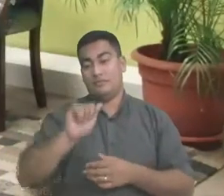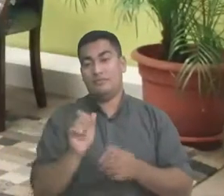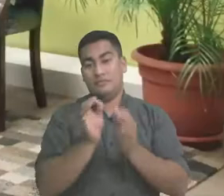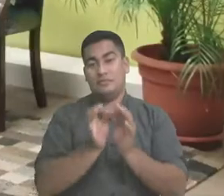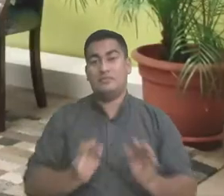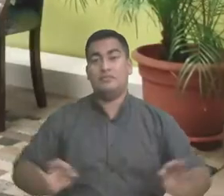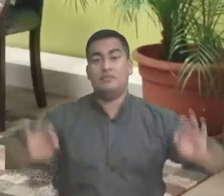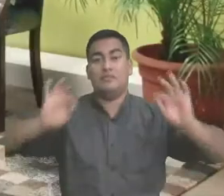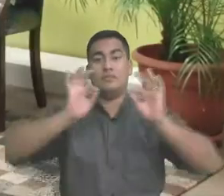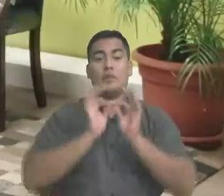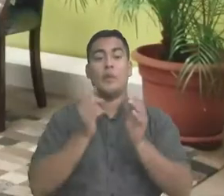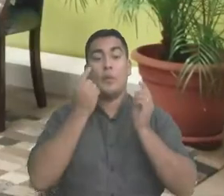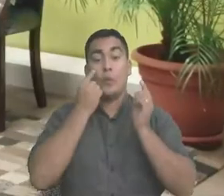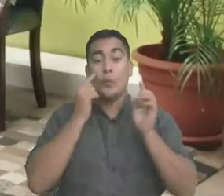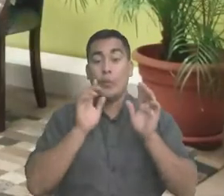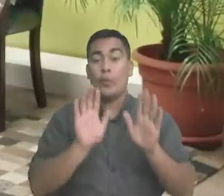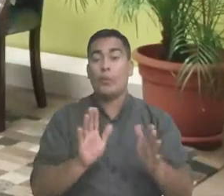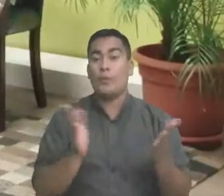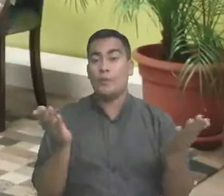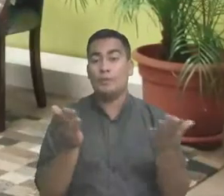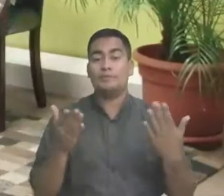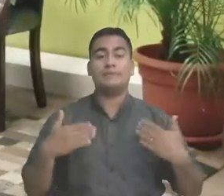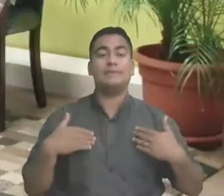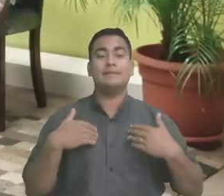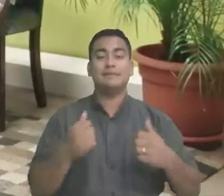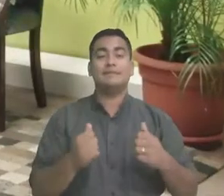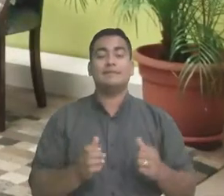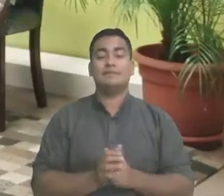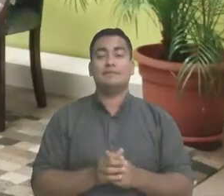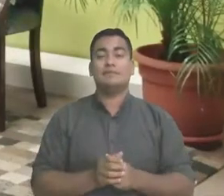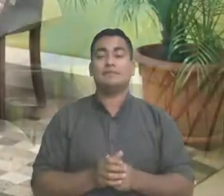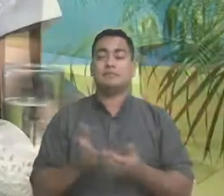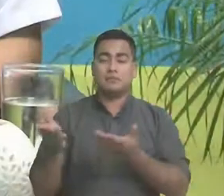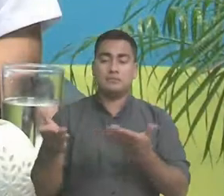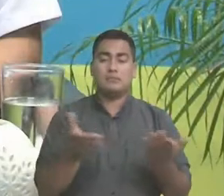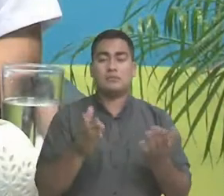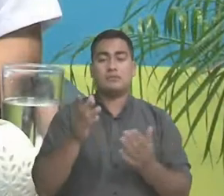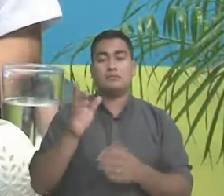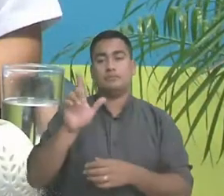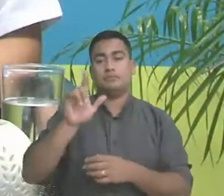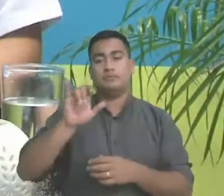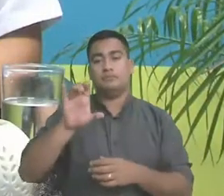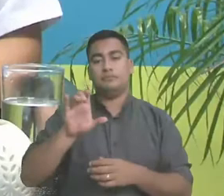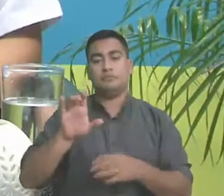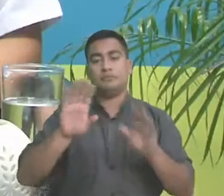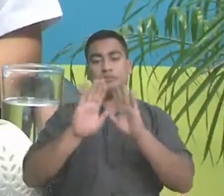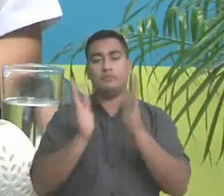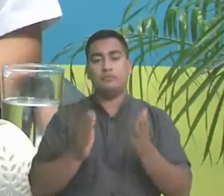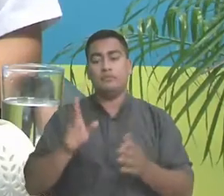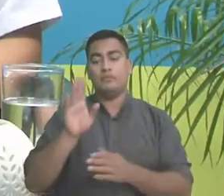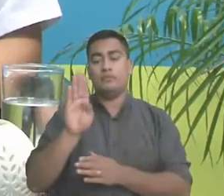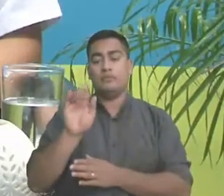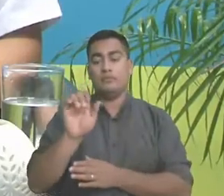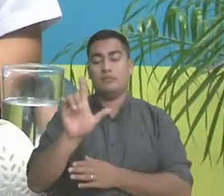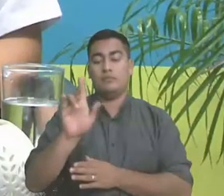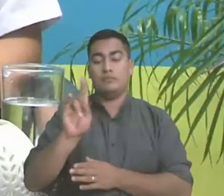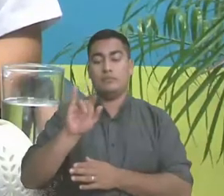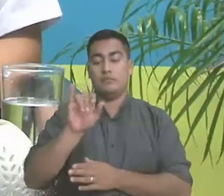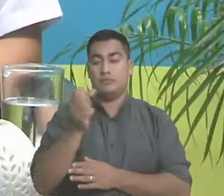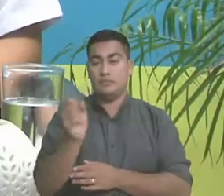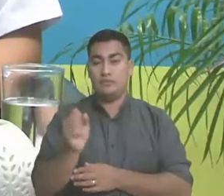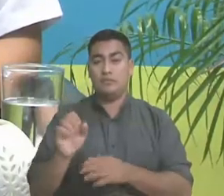prevenir y también para curar. Para hablar de este tema hemos invitado a la licenciada Belkin Mora, quien es responsable o parte del